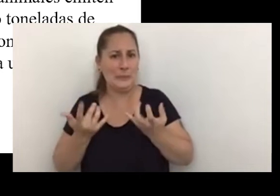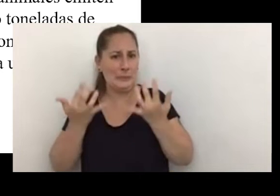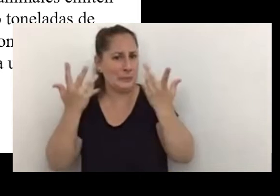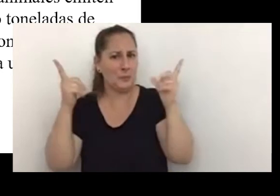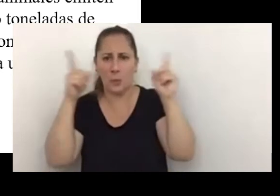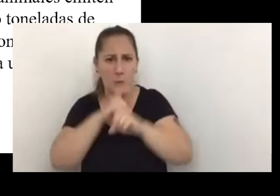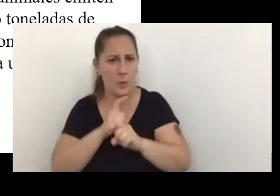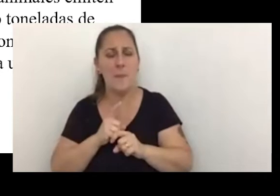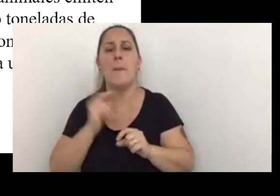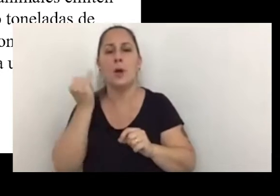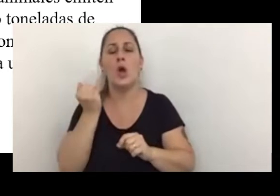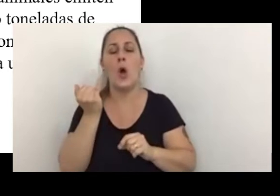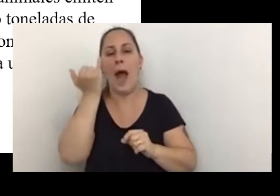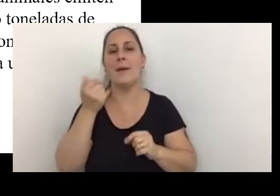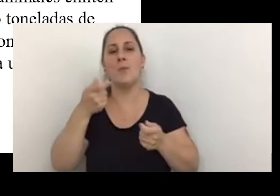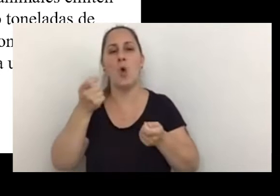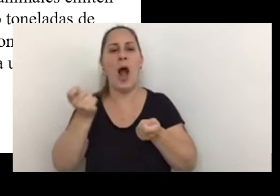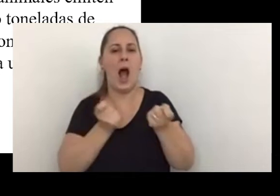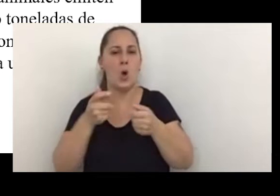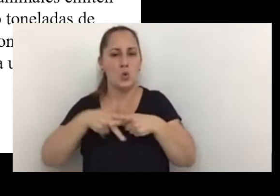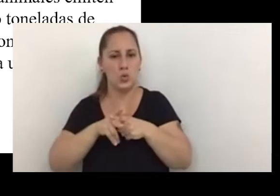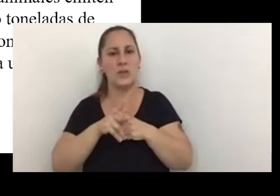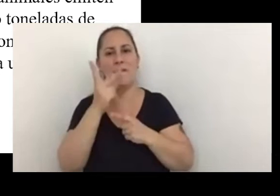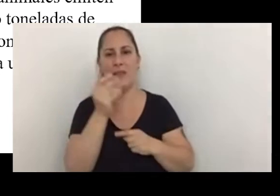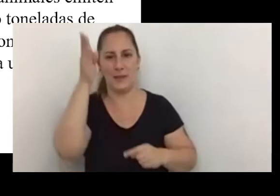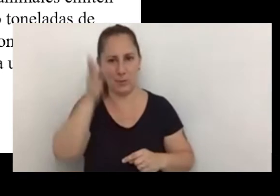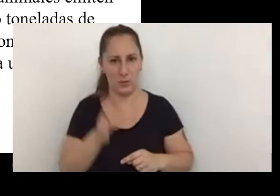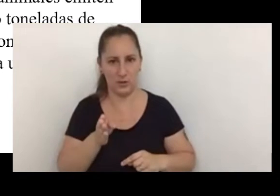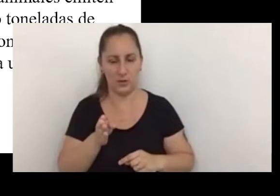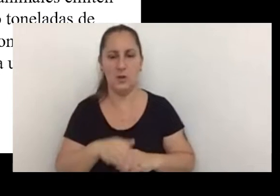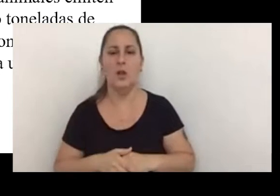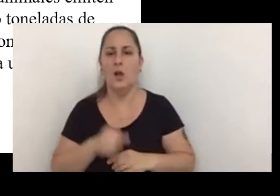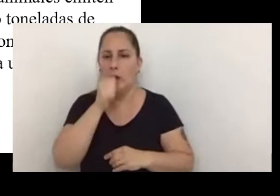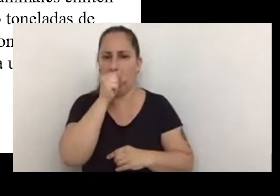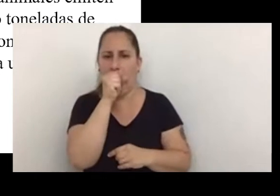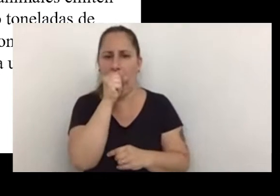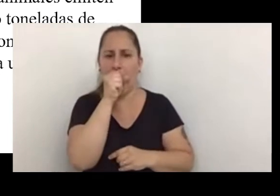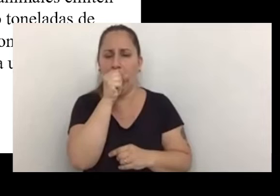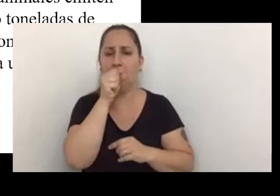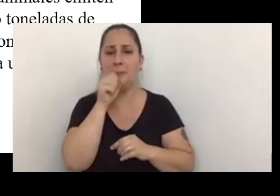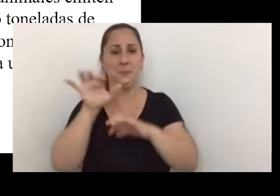del 20% de las emisiones en el sector agropecuario.